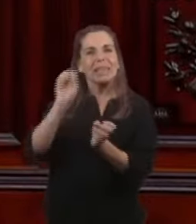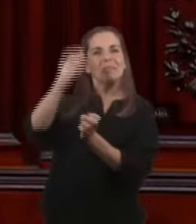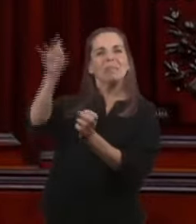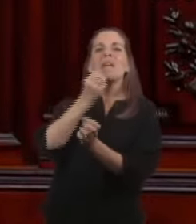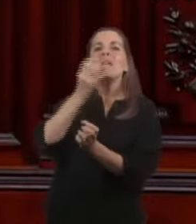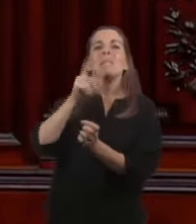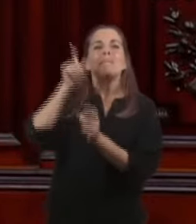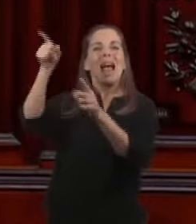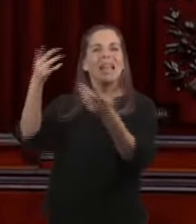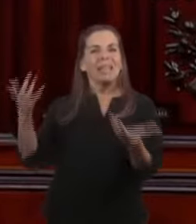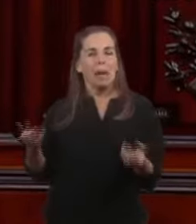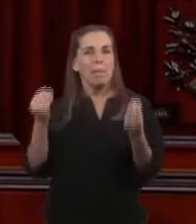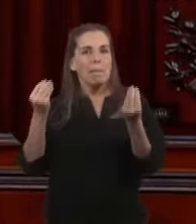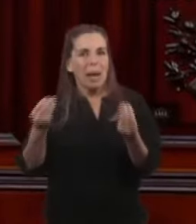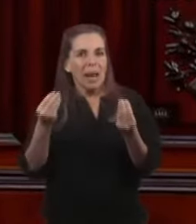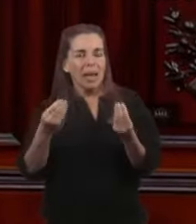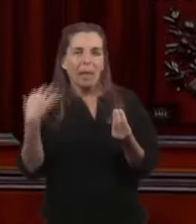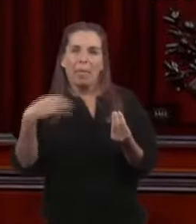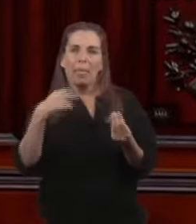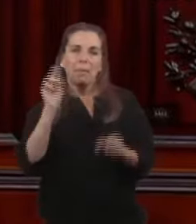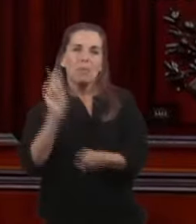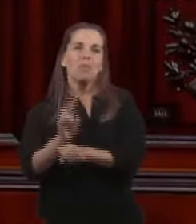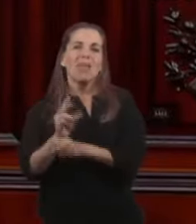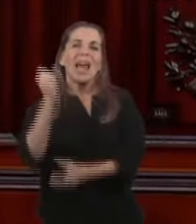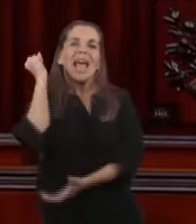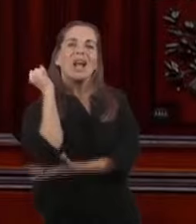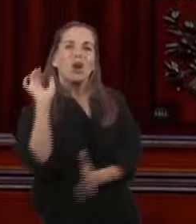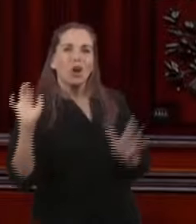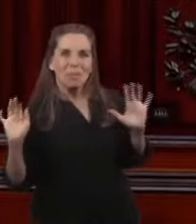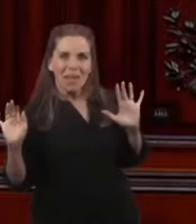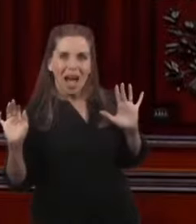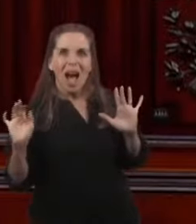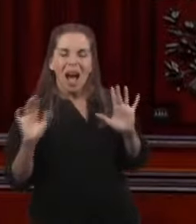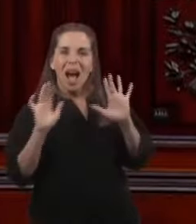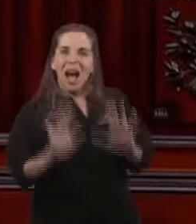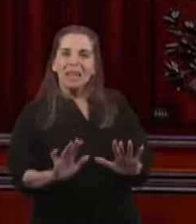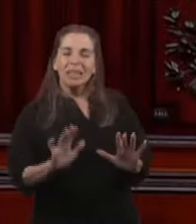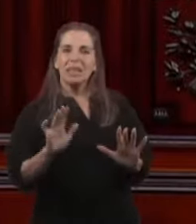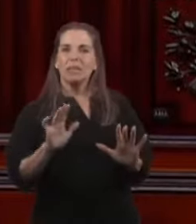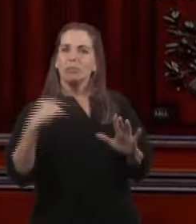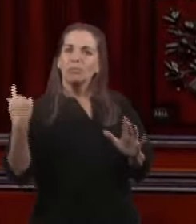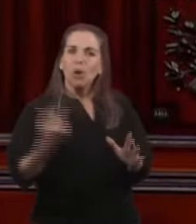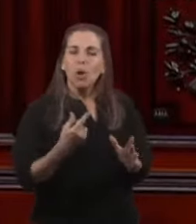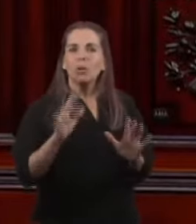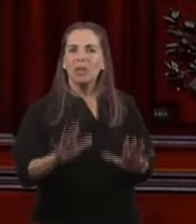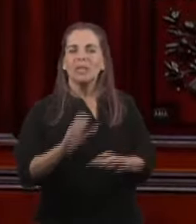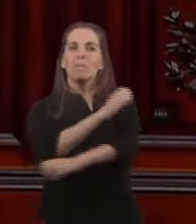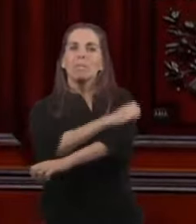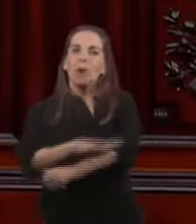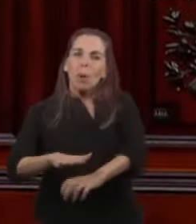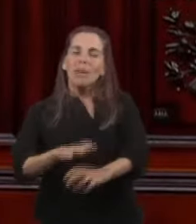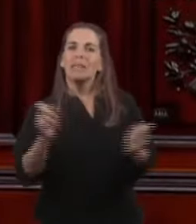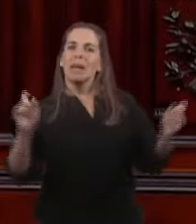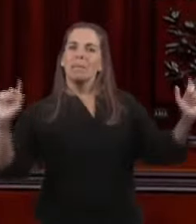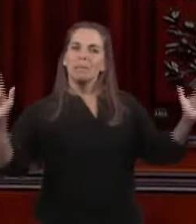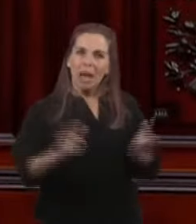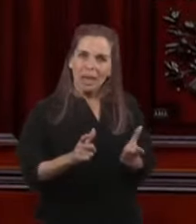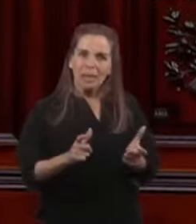hacen es reducir el flujo y el tamaño de nuestra economía castigando el país en su conjunto con más pobreza y más exclusión